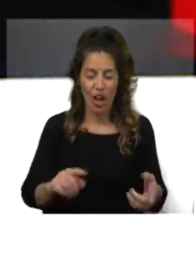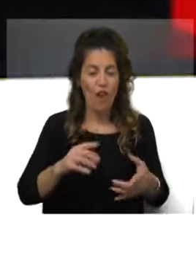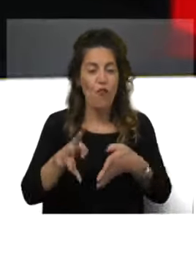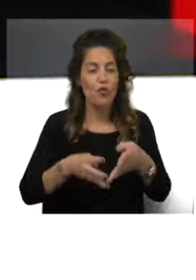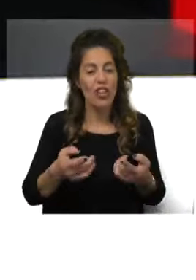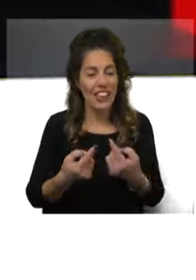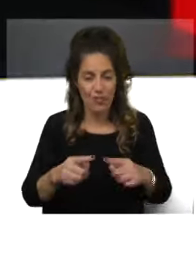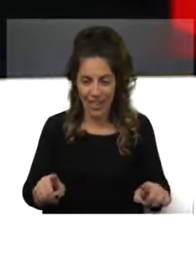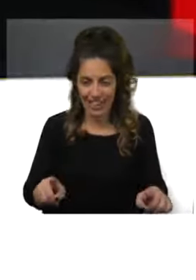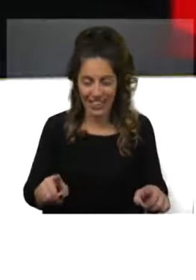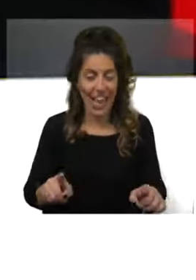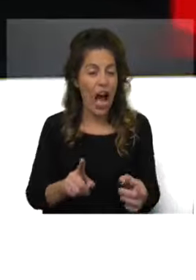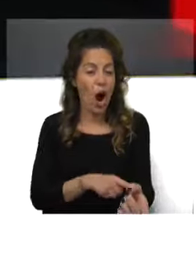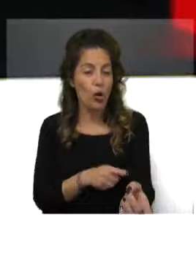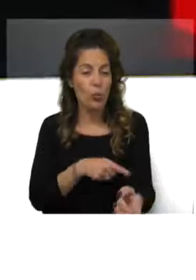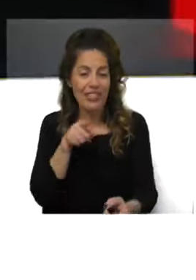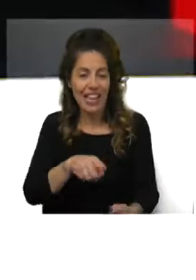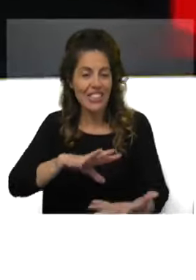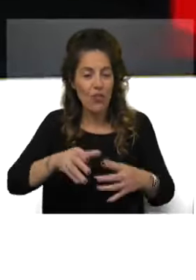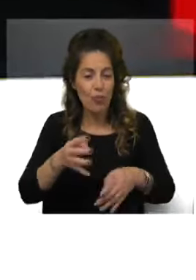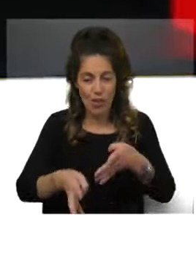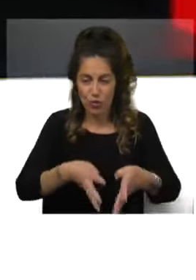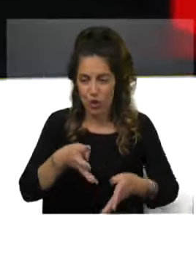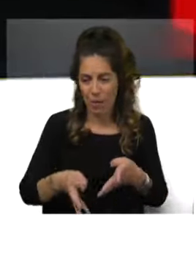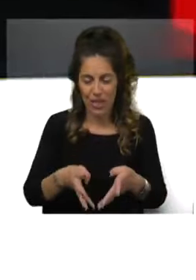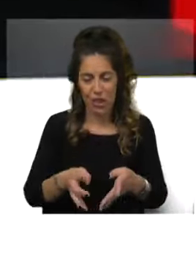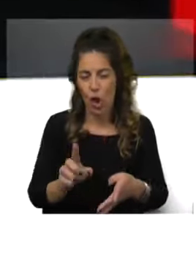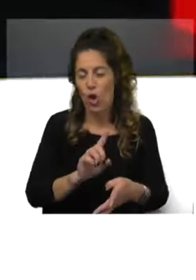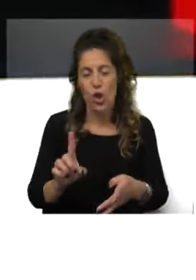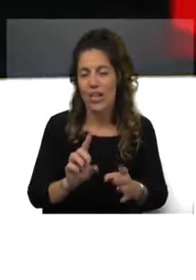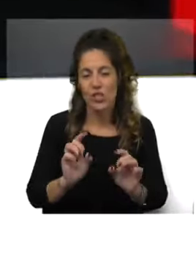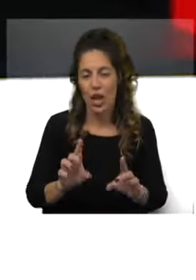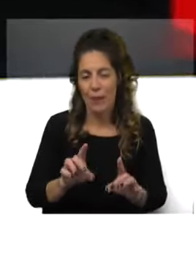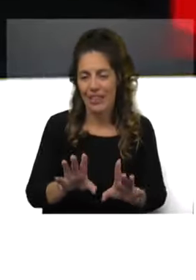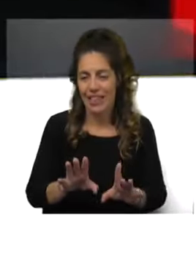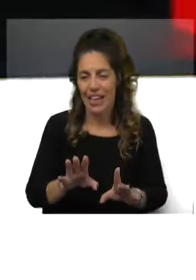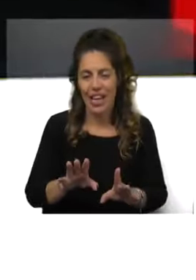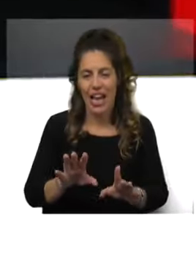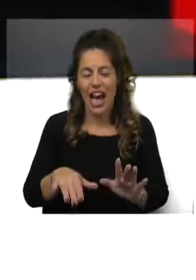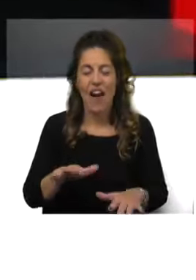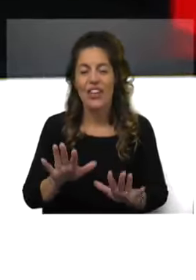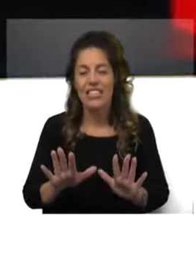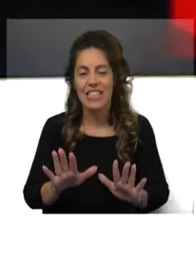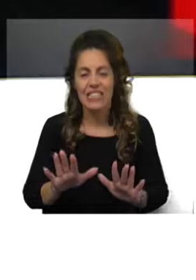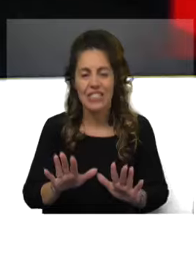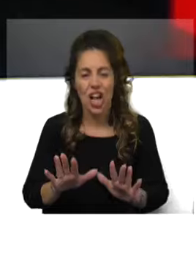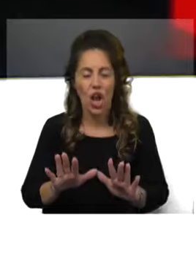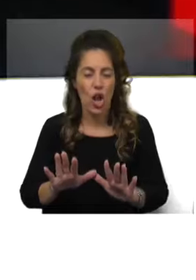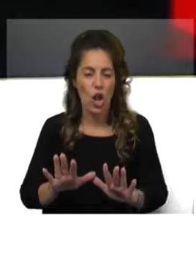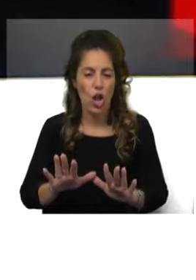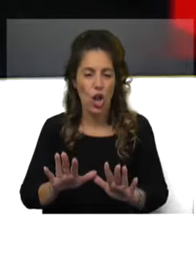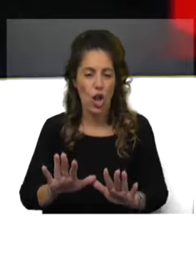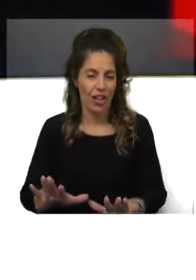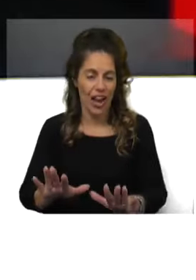acostumbrarse a esa lógica no eh No solo por eso muchas veces lo dejaba este Y seguramente lo